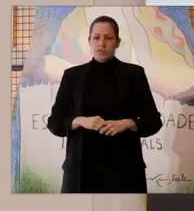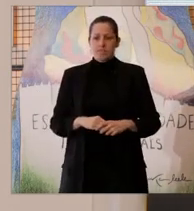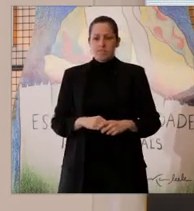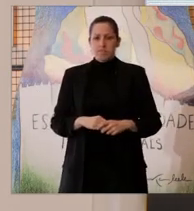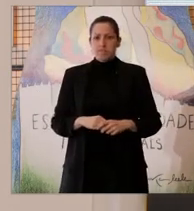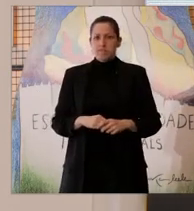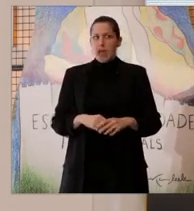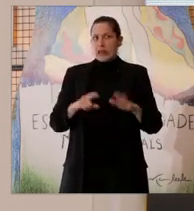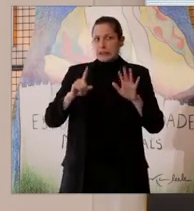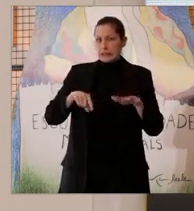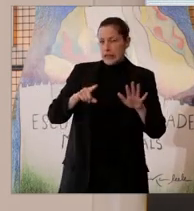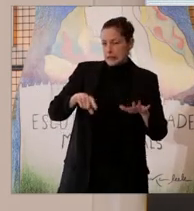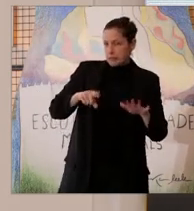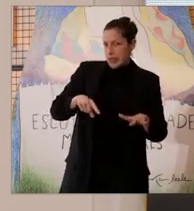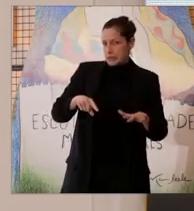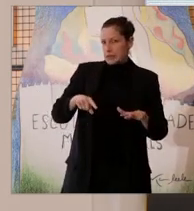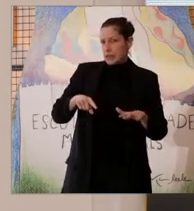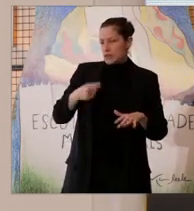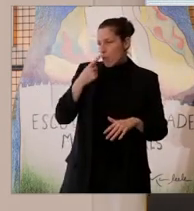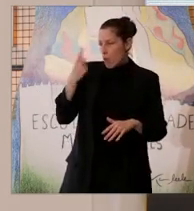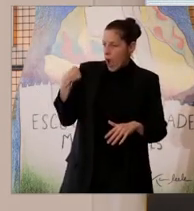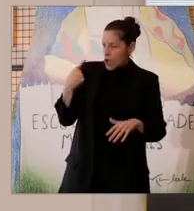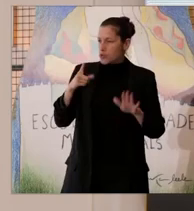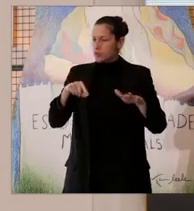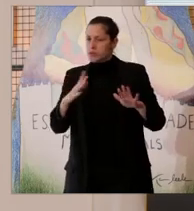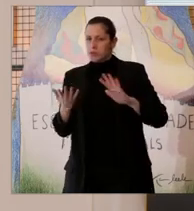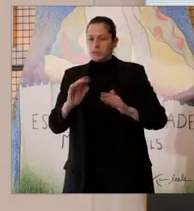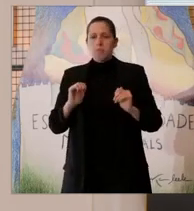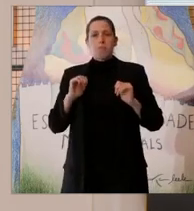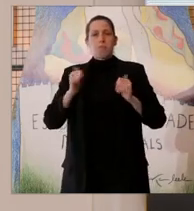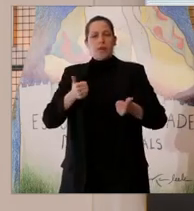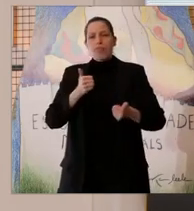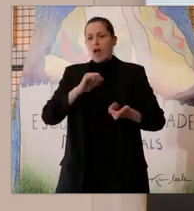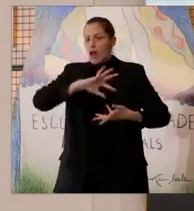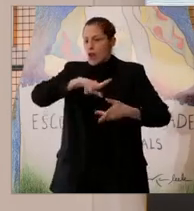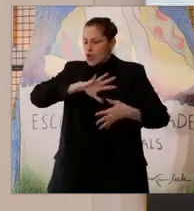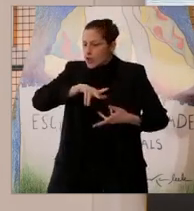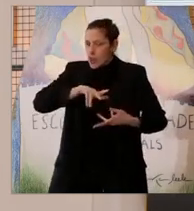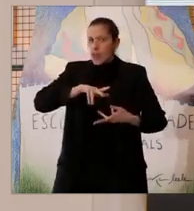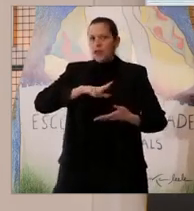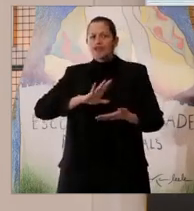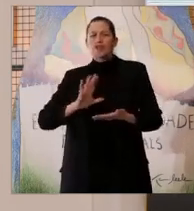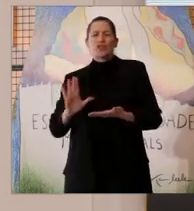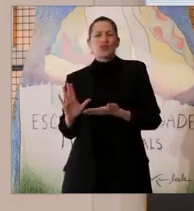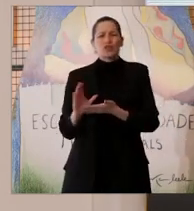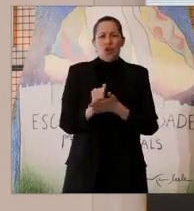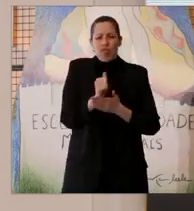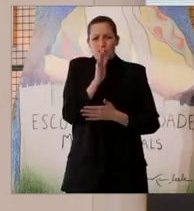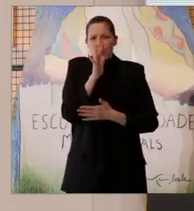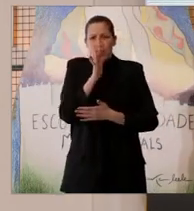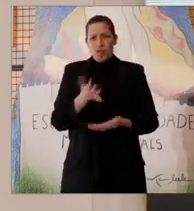seis meses la mayoría de teletipos que llegan sobre feminismo o que vienen en la cartera de género son violaciones